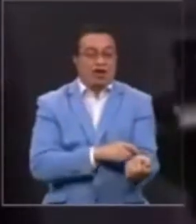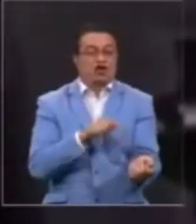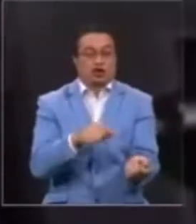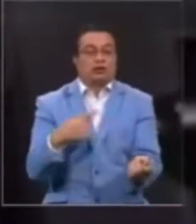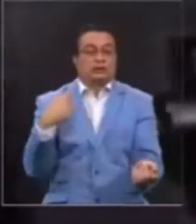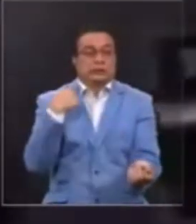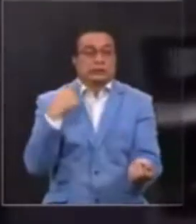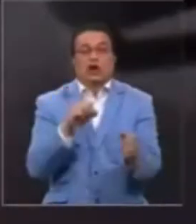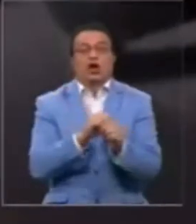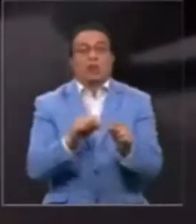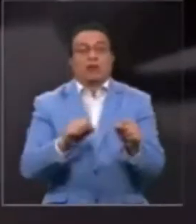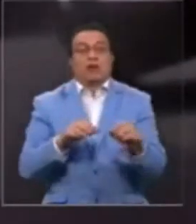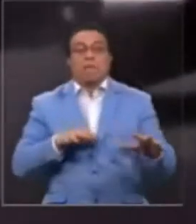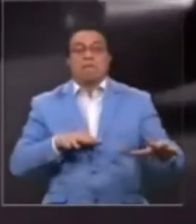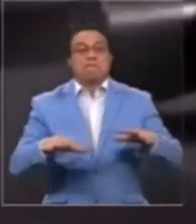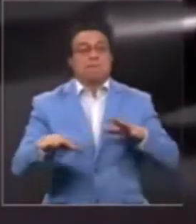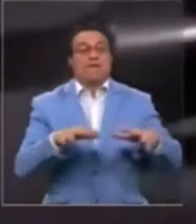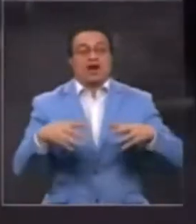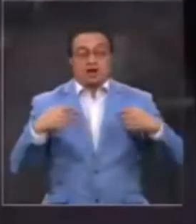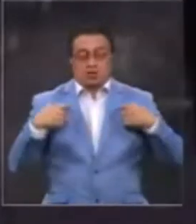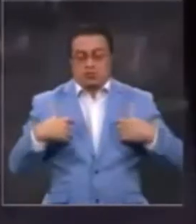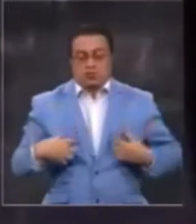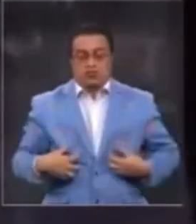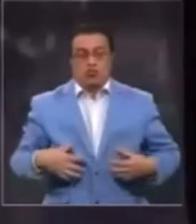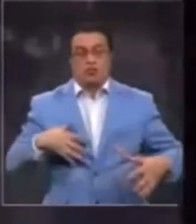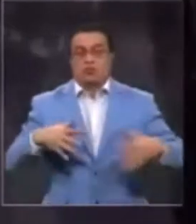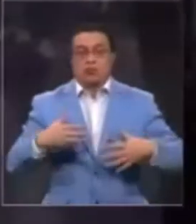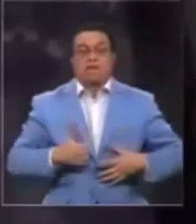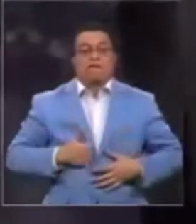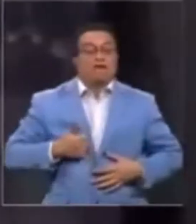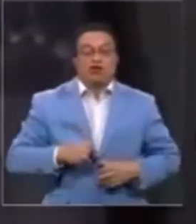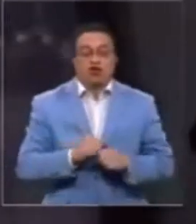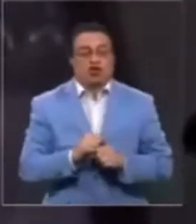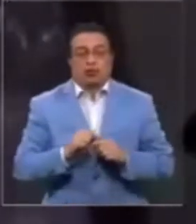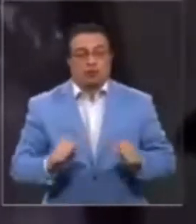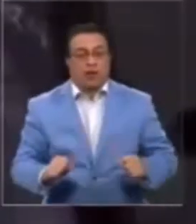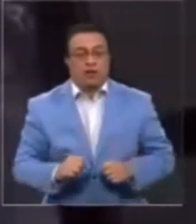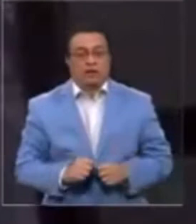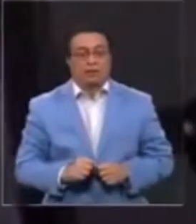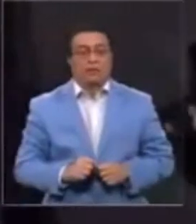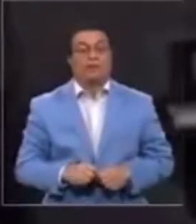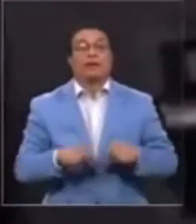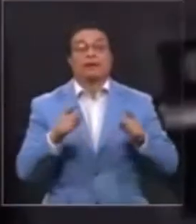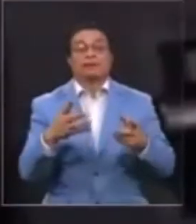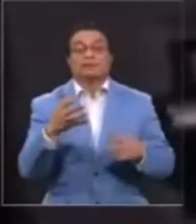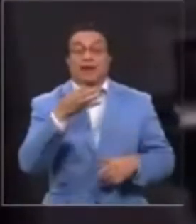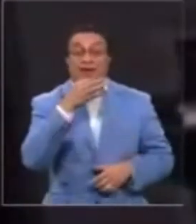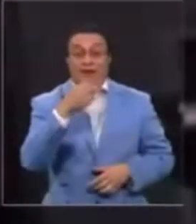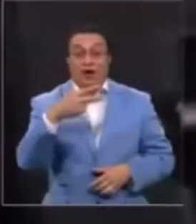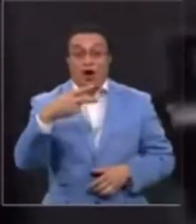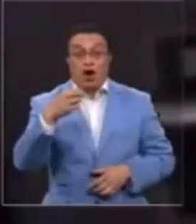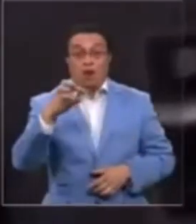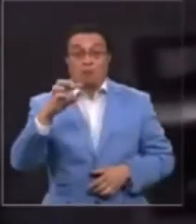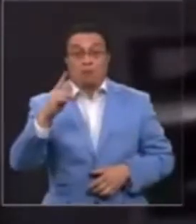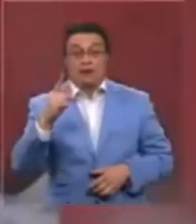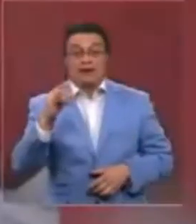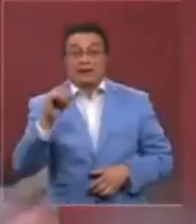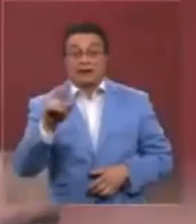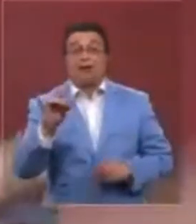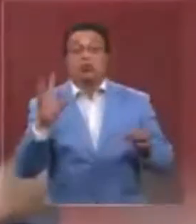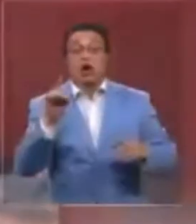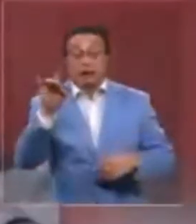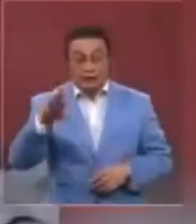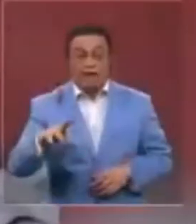impide la capacidad de mover nuestros músculos de forma voluntaria. ¿Qué diría Hawking si hubiera alcanzado a saber